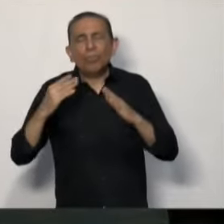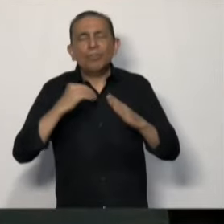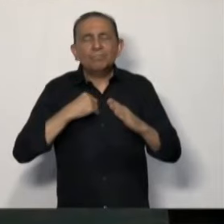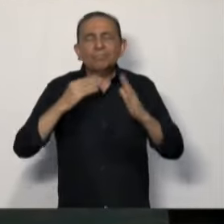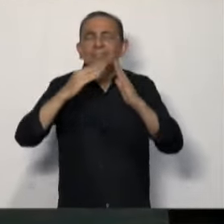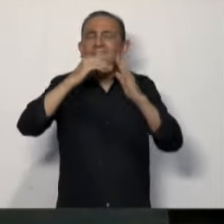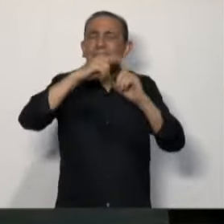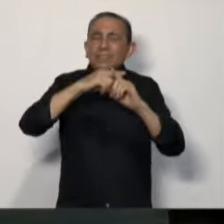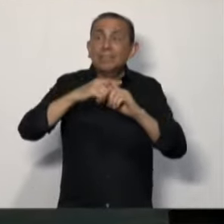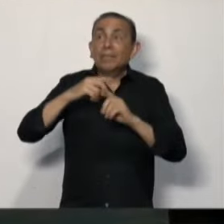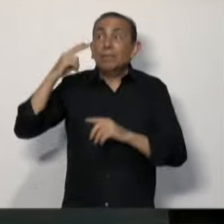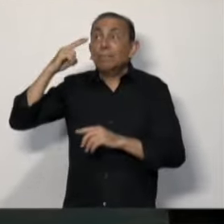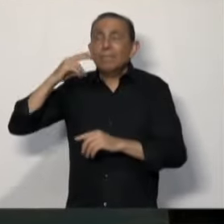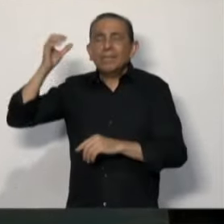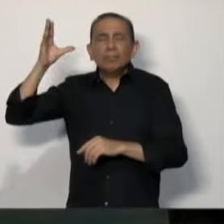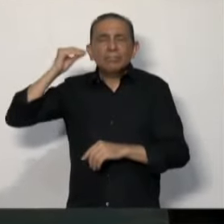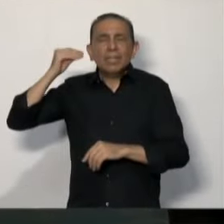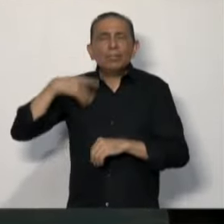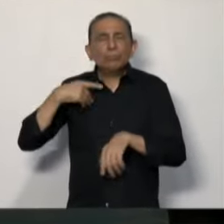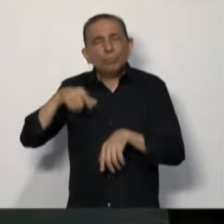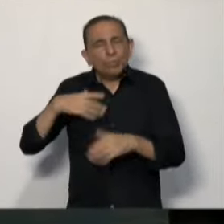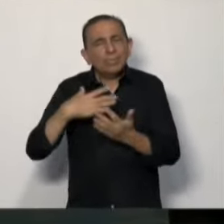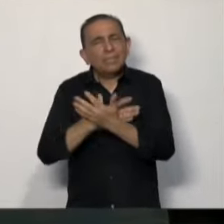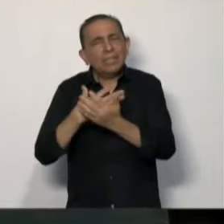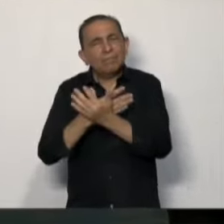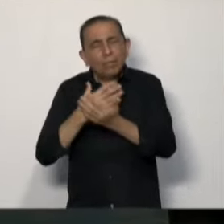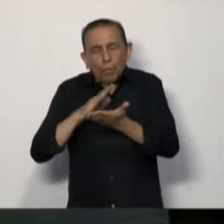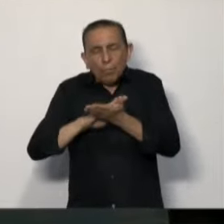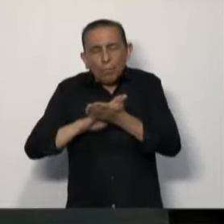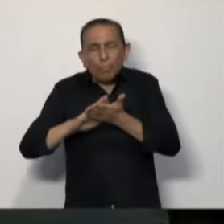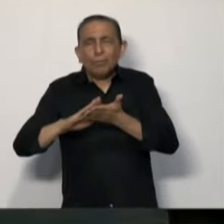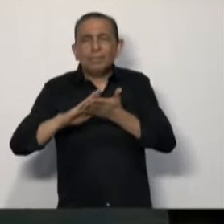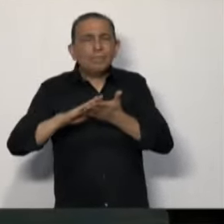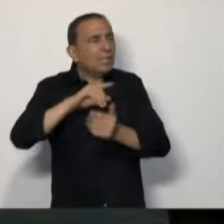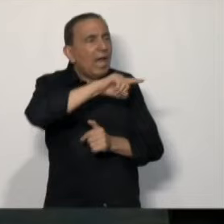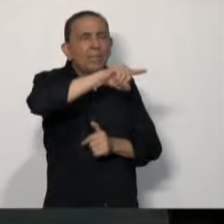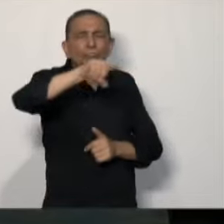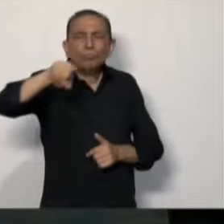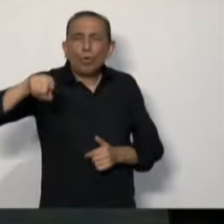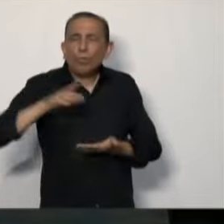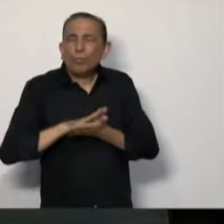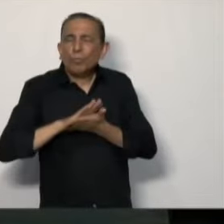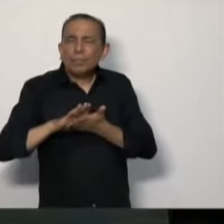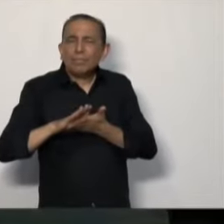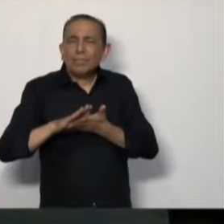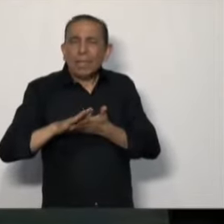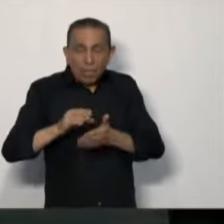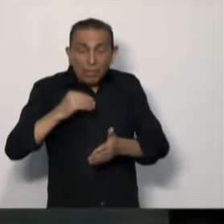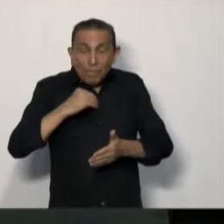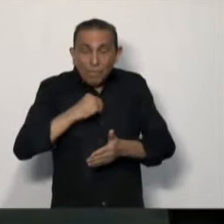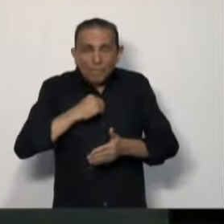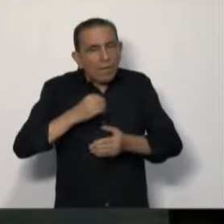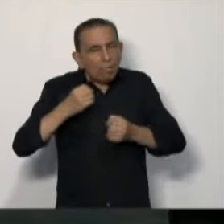Escúchanos, Señor Dios Todopoderoso, y por este sacrificio purifica a estos hijos tuyos que has iniciado en la fe